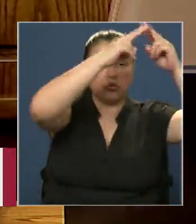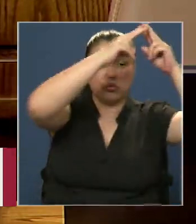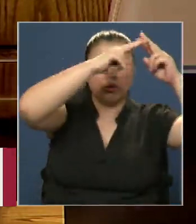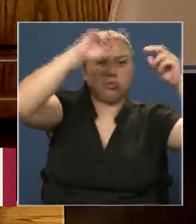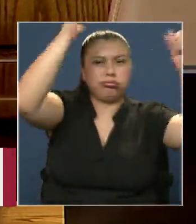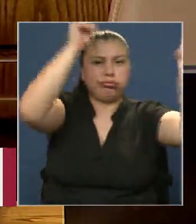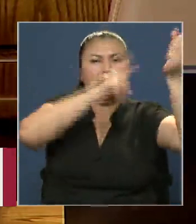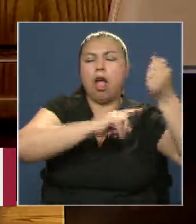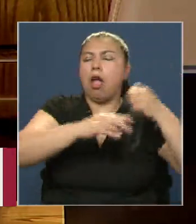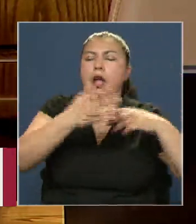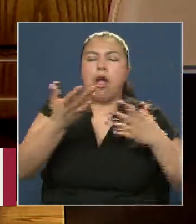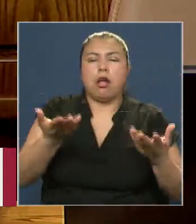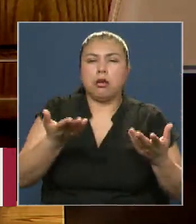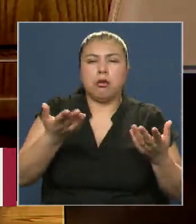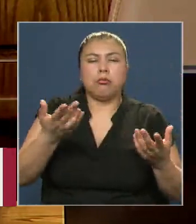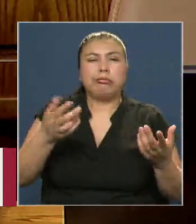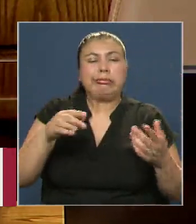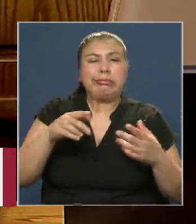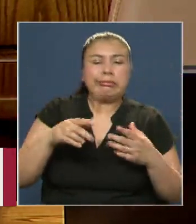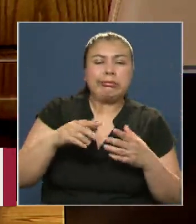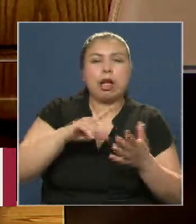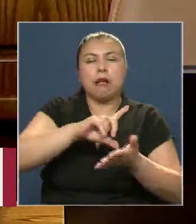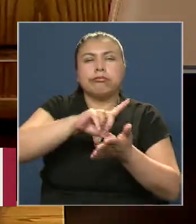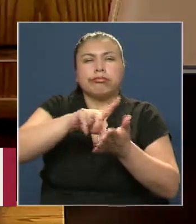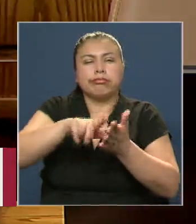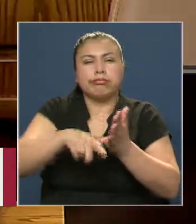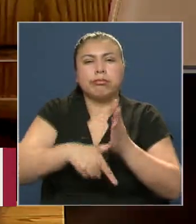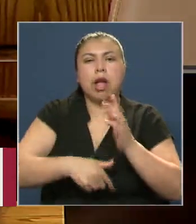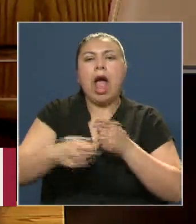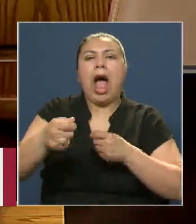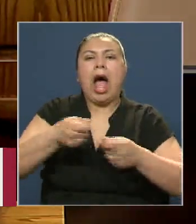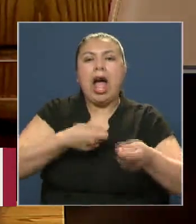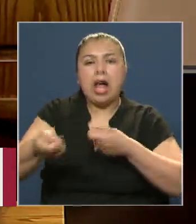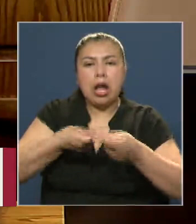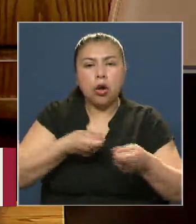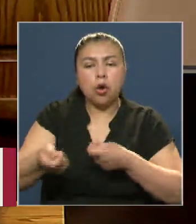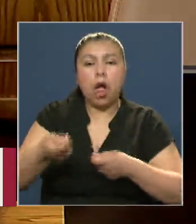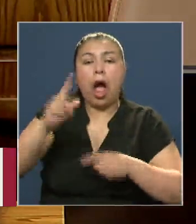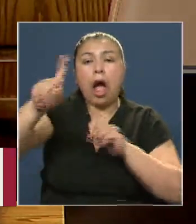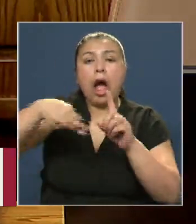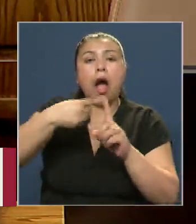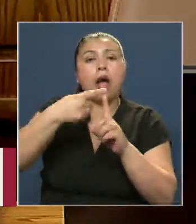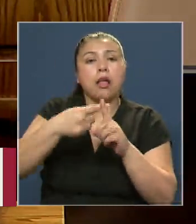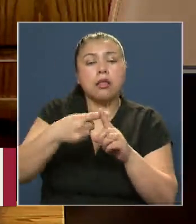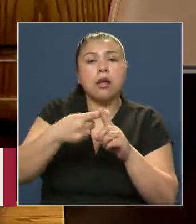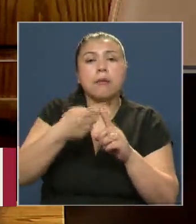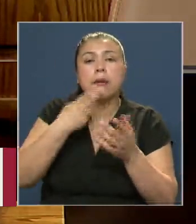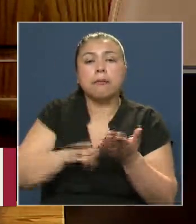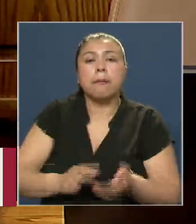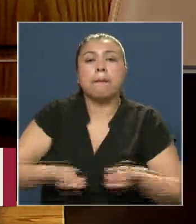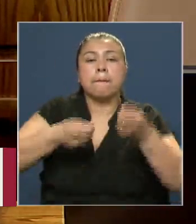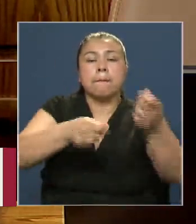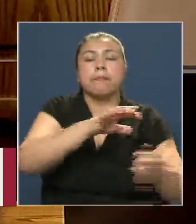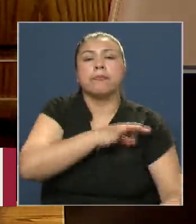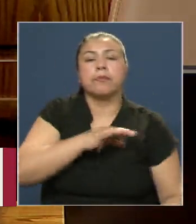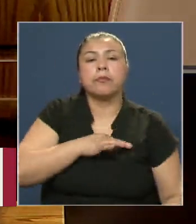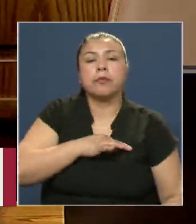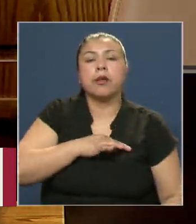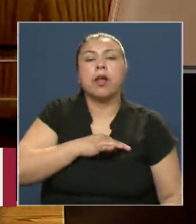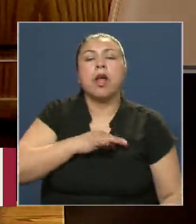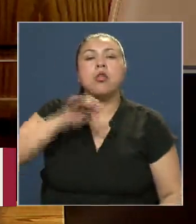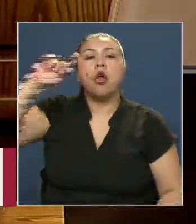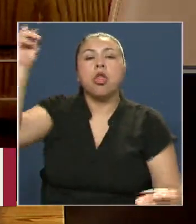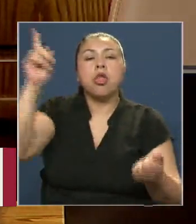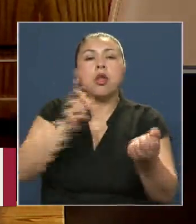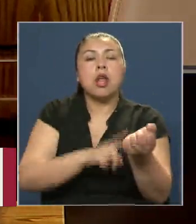ser mermado lo que es su actividad económica. Además, también, presidente, queremos oficiar al Ministerio de Energía para